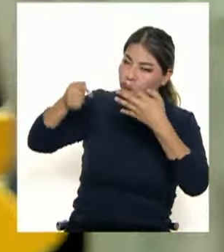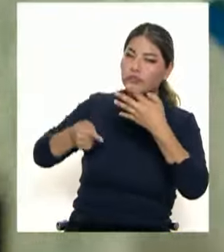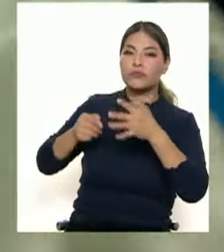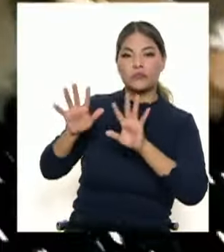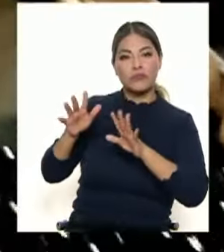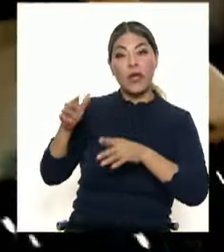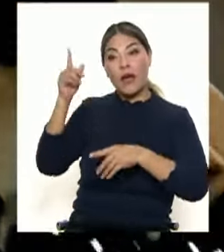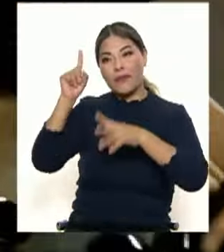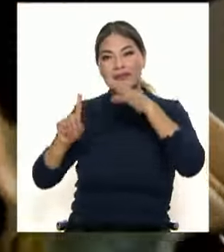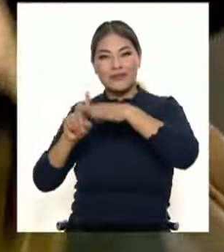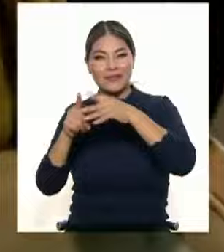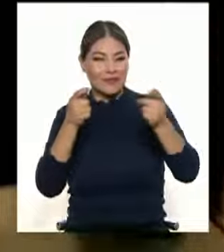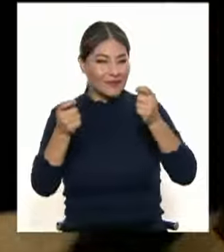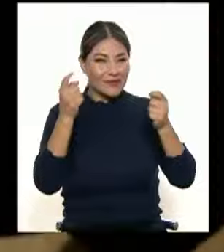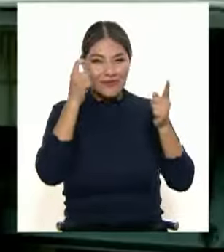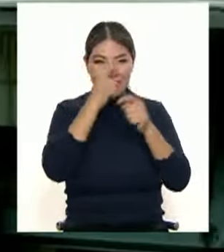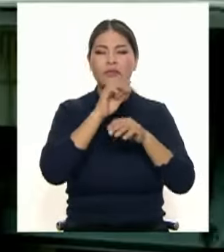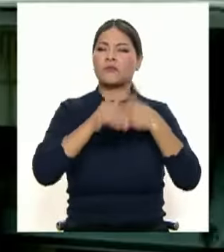de